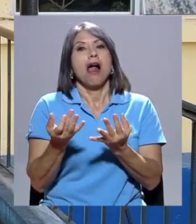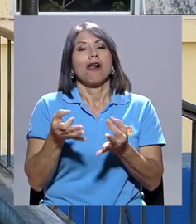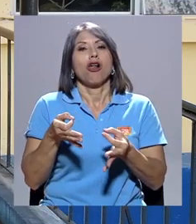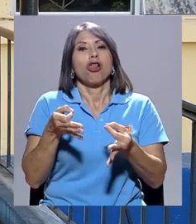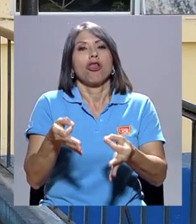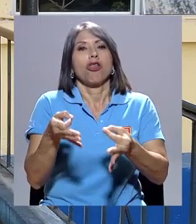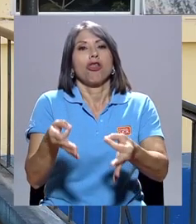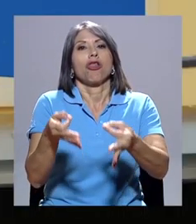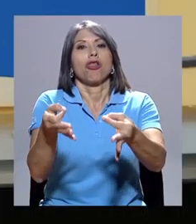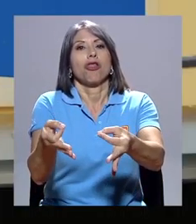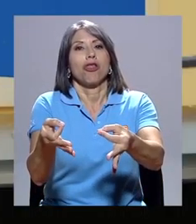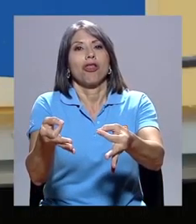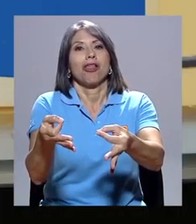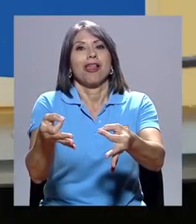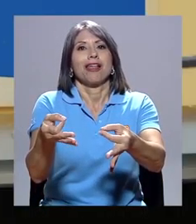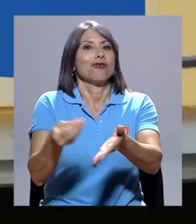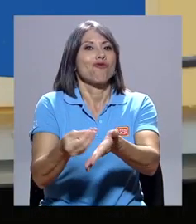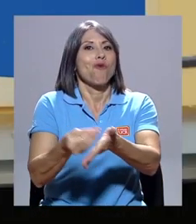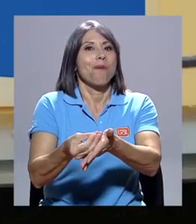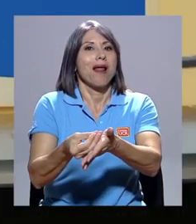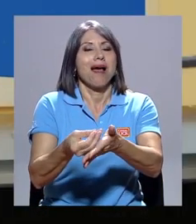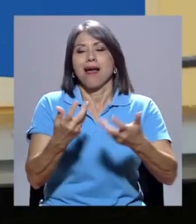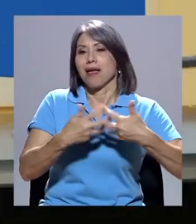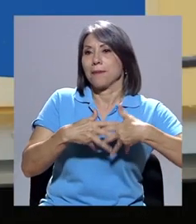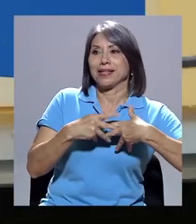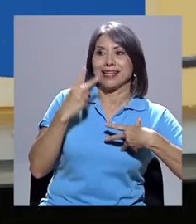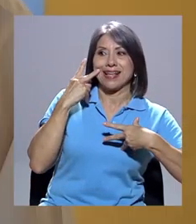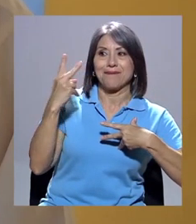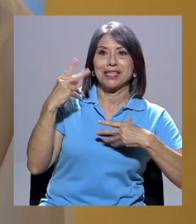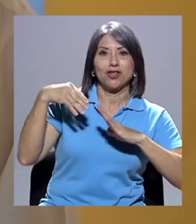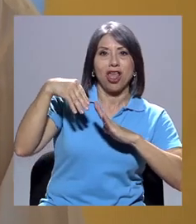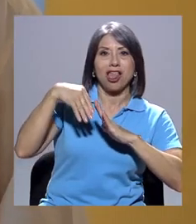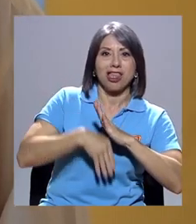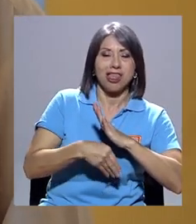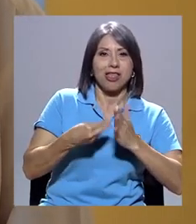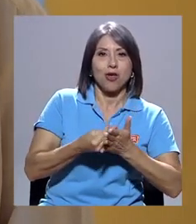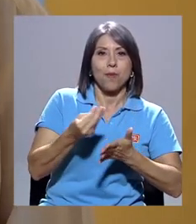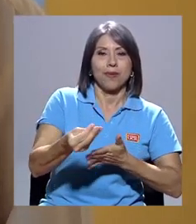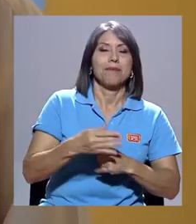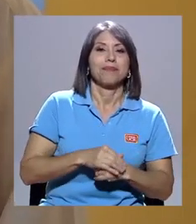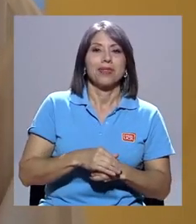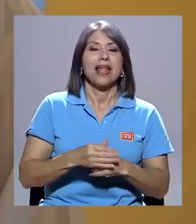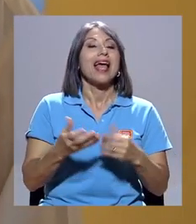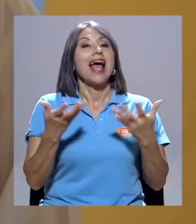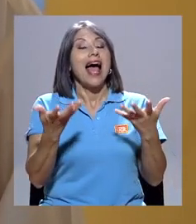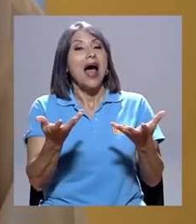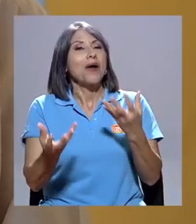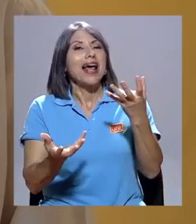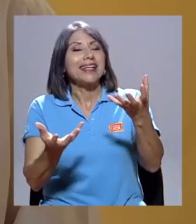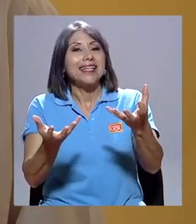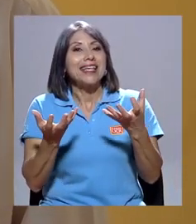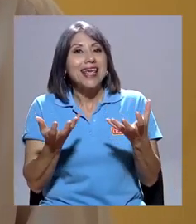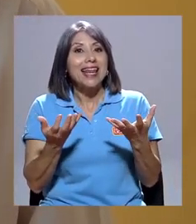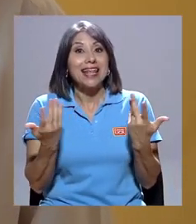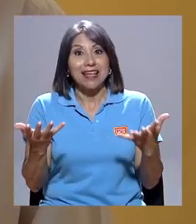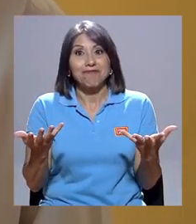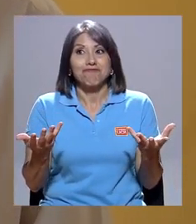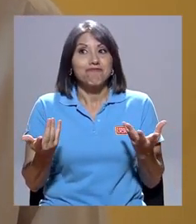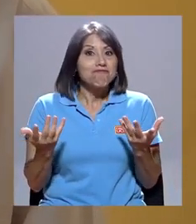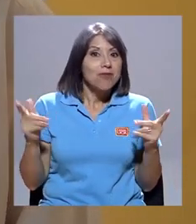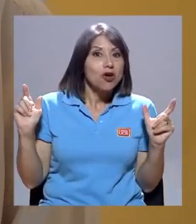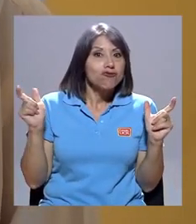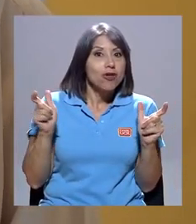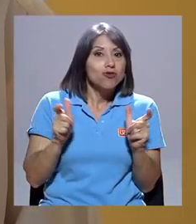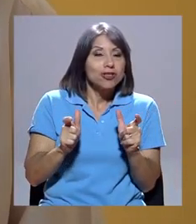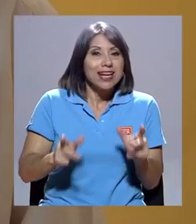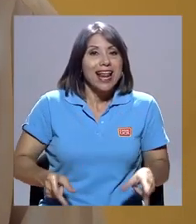las microempresas han visto que su demanda ha caído. Las medidas que se proponen que buscan justamente reducir el gasto que se genera